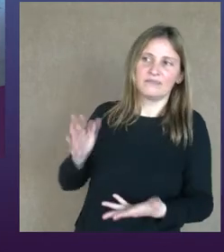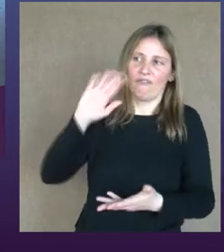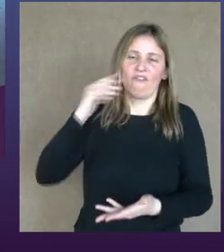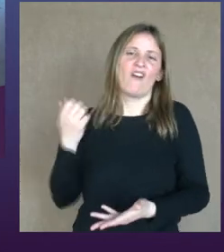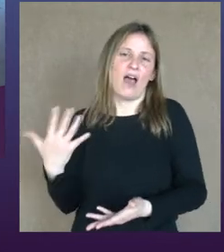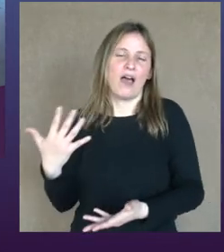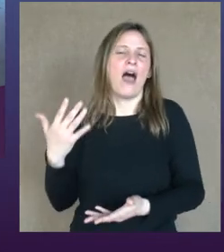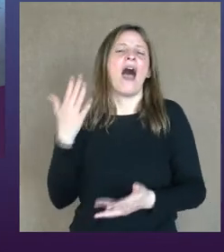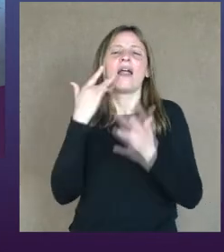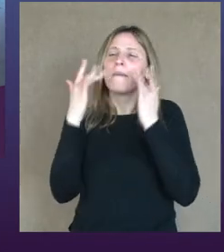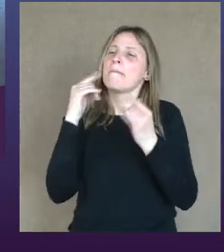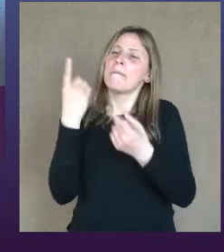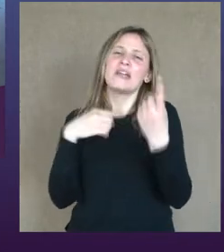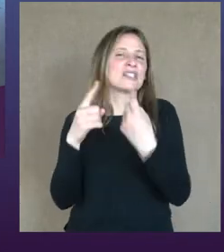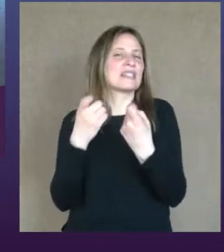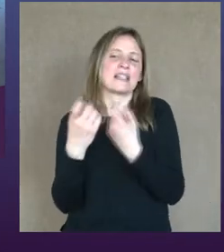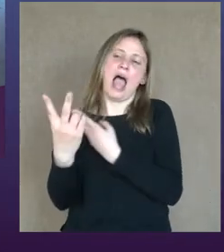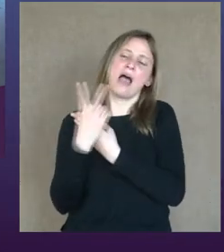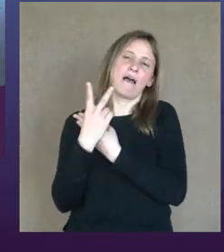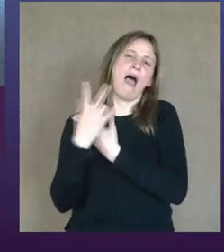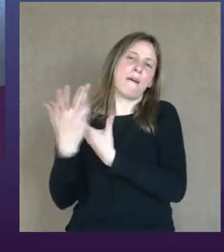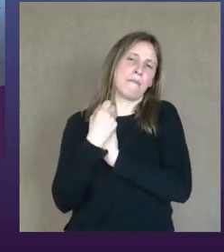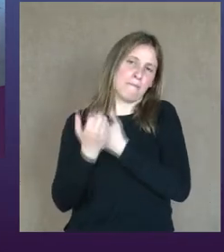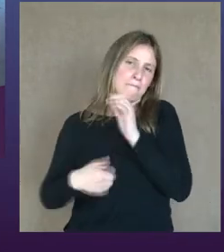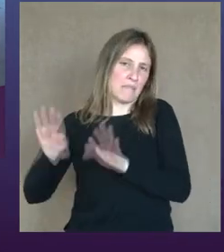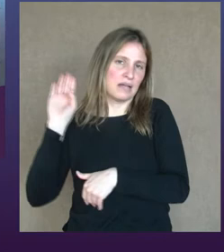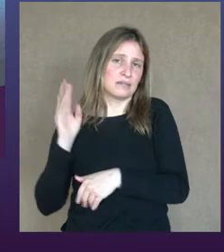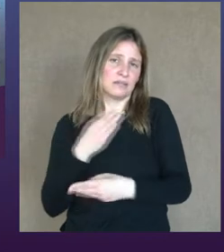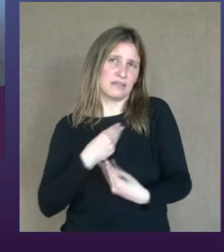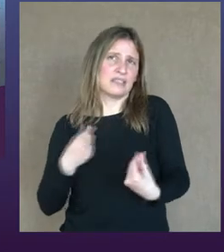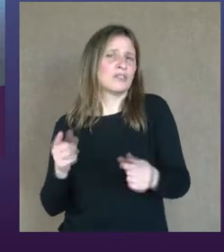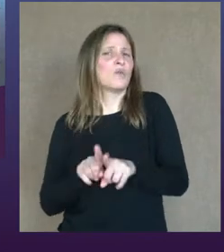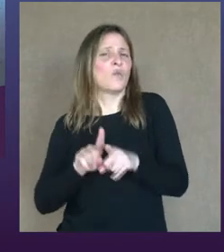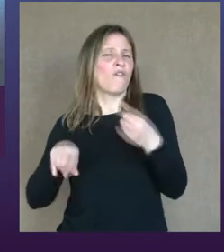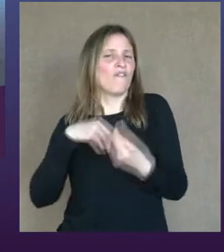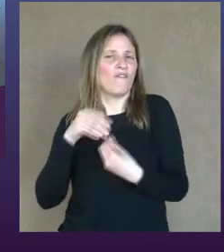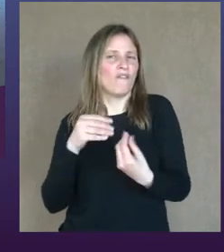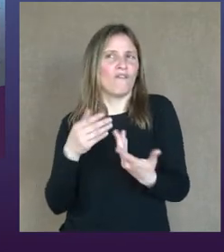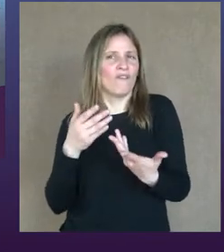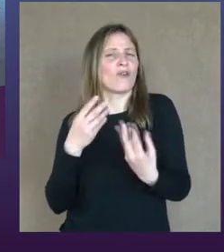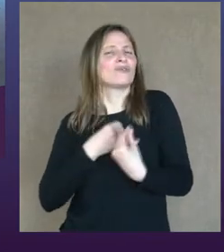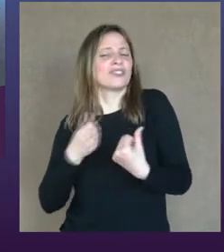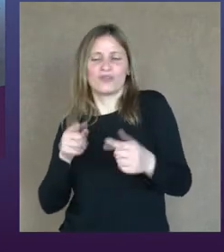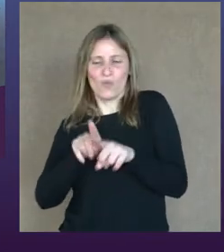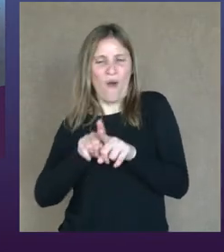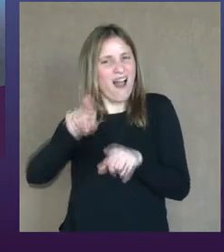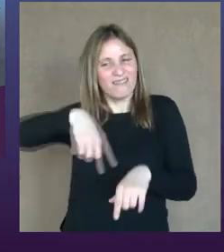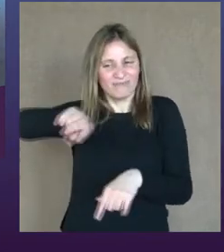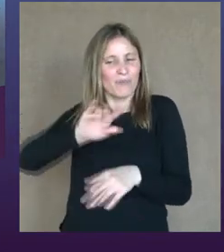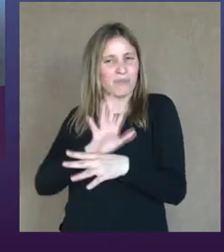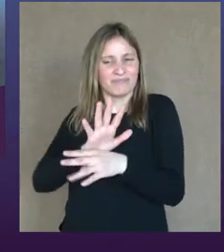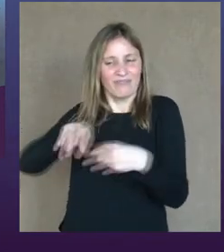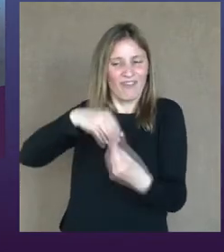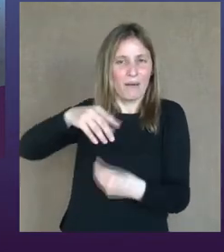sostén mucho mayor, es verdad, y lo siento totalmente familiar, esto que usted, de lo que ustedes hablan, o